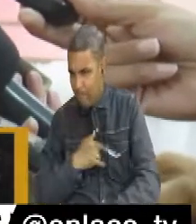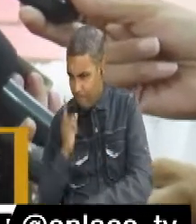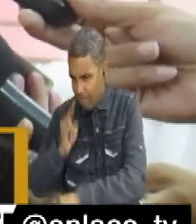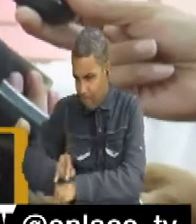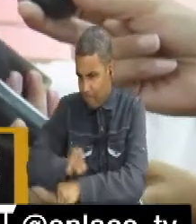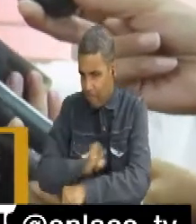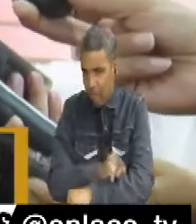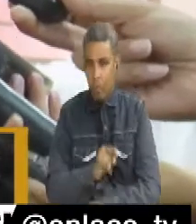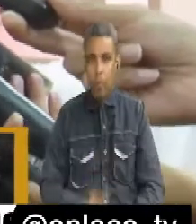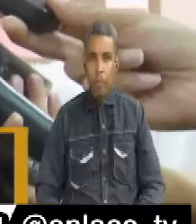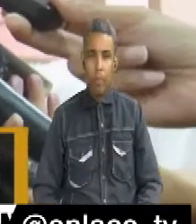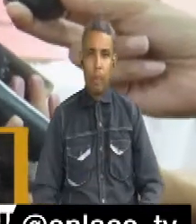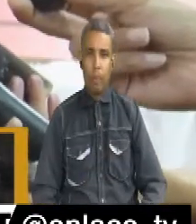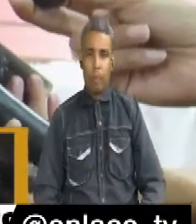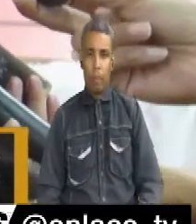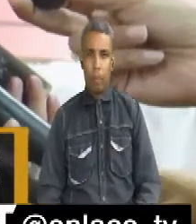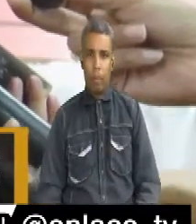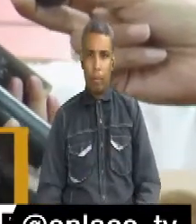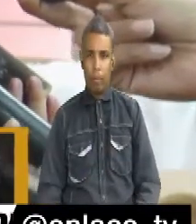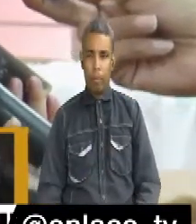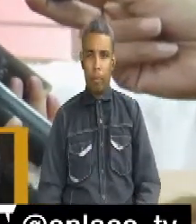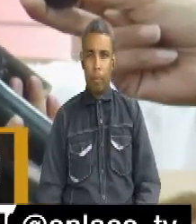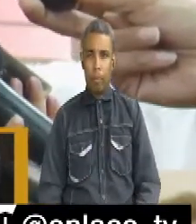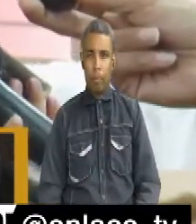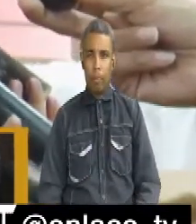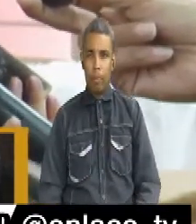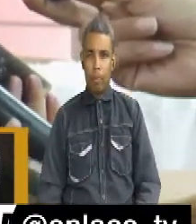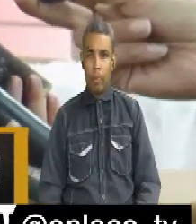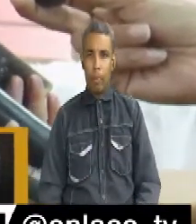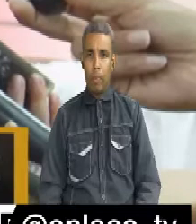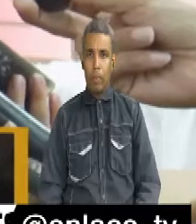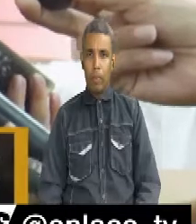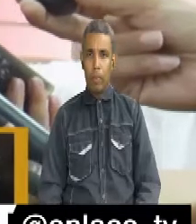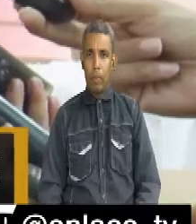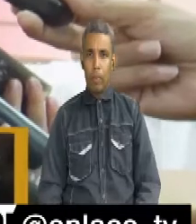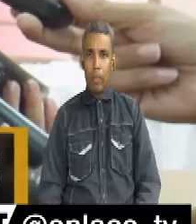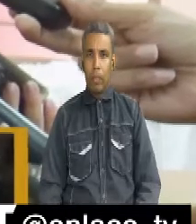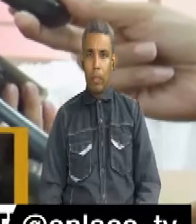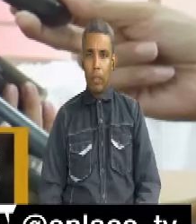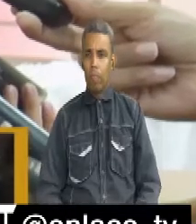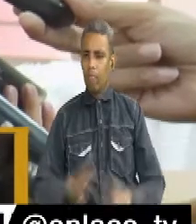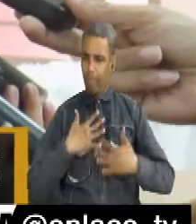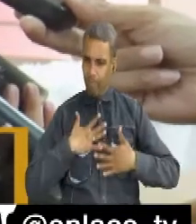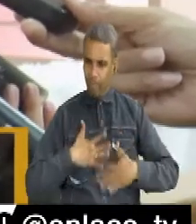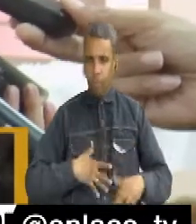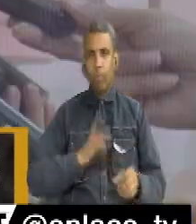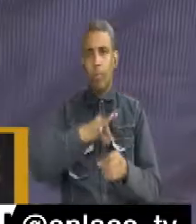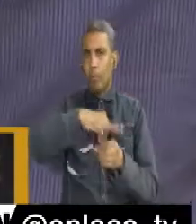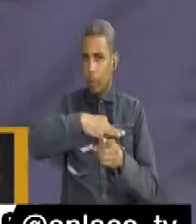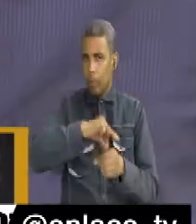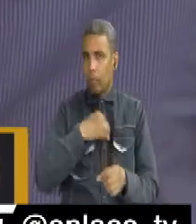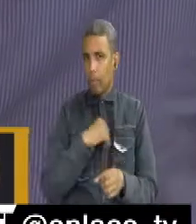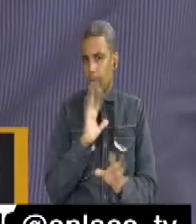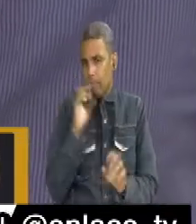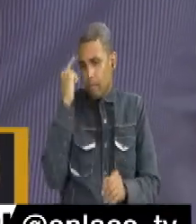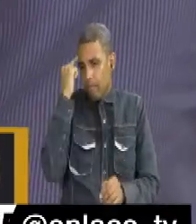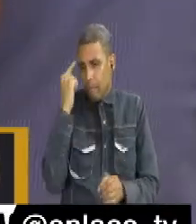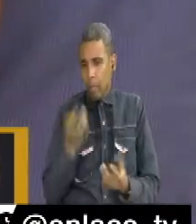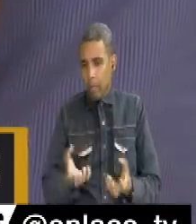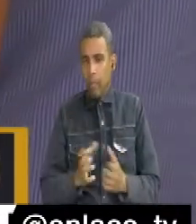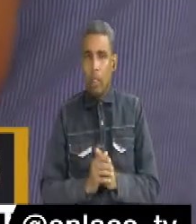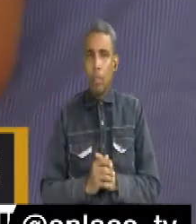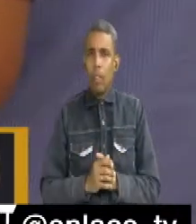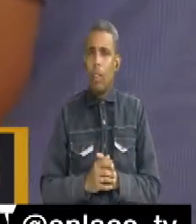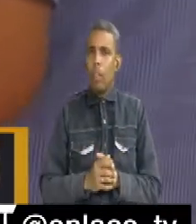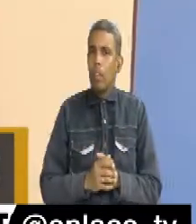día pueda surgirse una seguridad tranquila en todo este evento electoral. Más de 300 policías